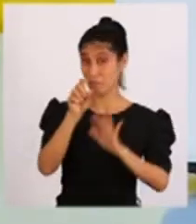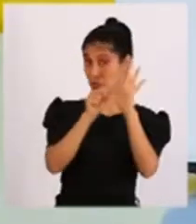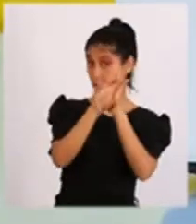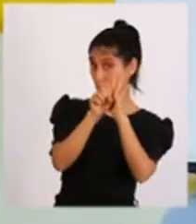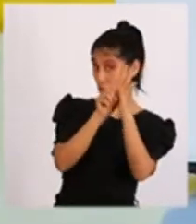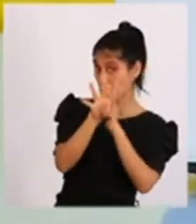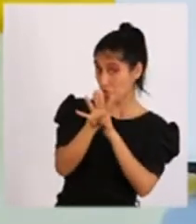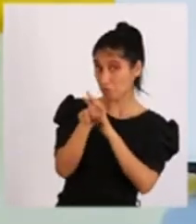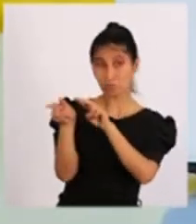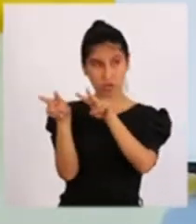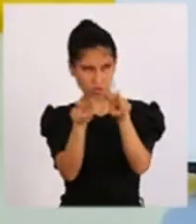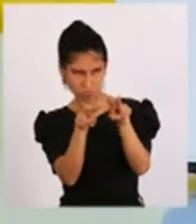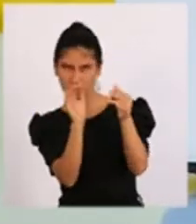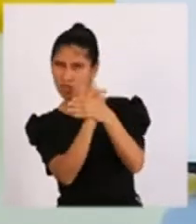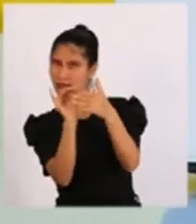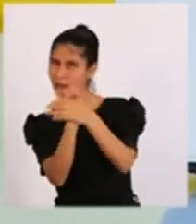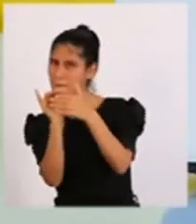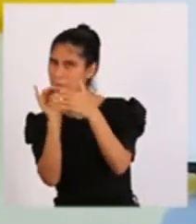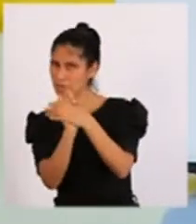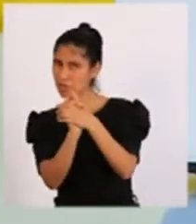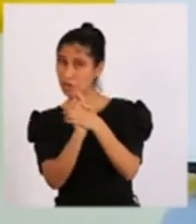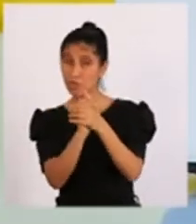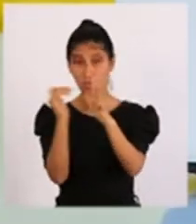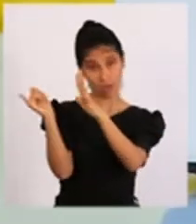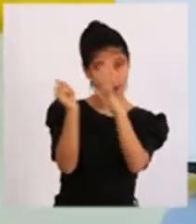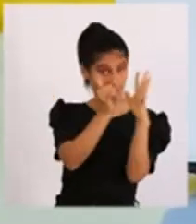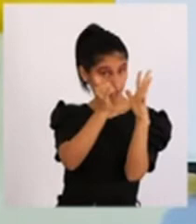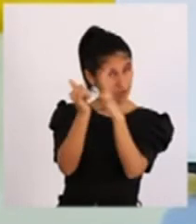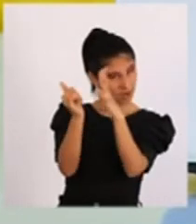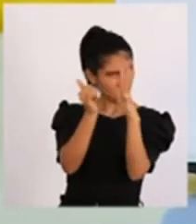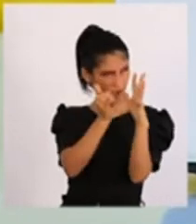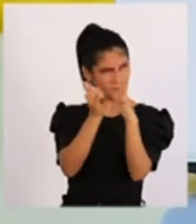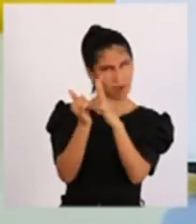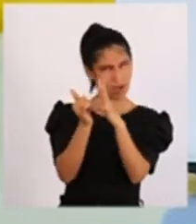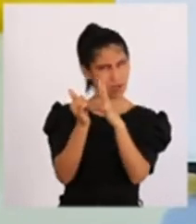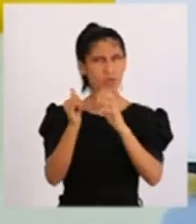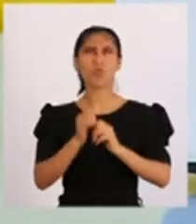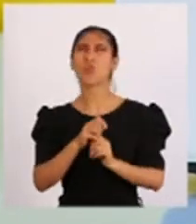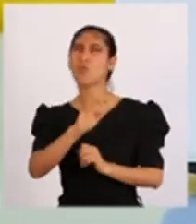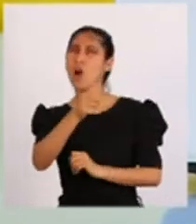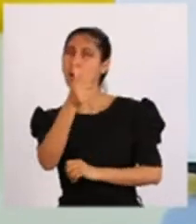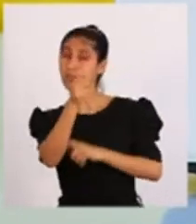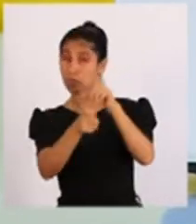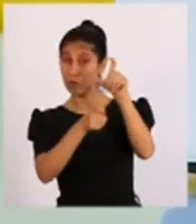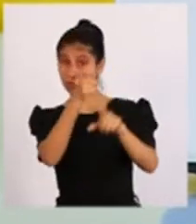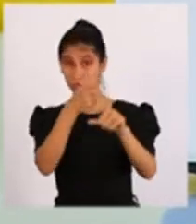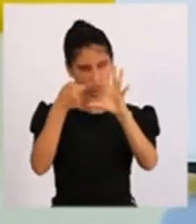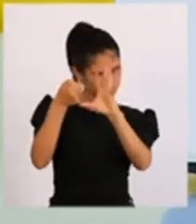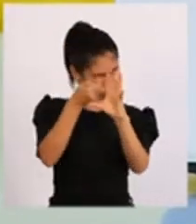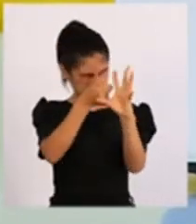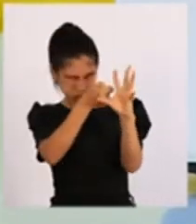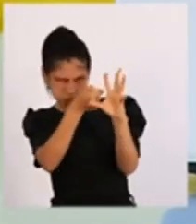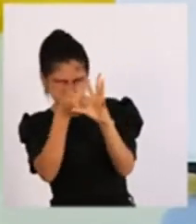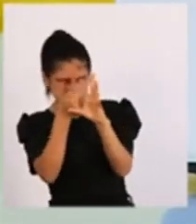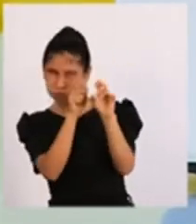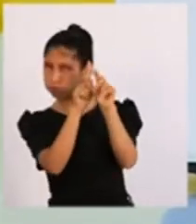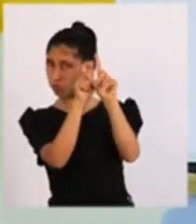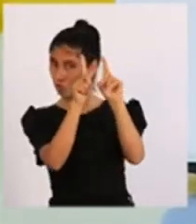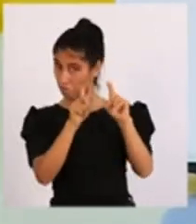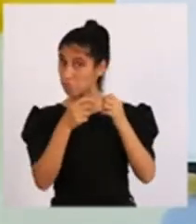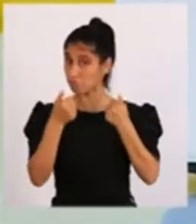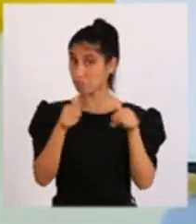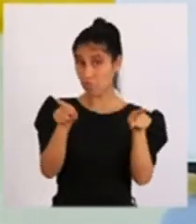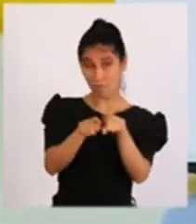videos de unos amigos y amigas que han grabado unos videos entrevistando a otros científicos que también cuidan el